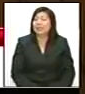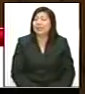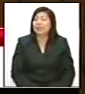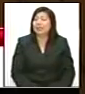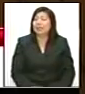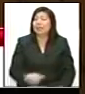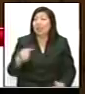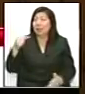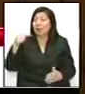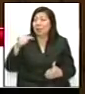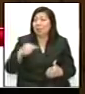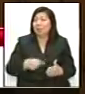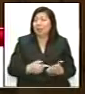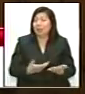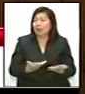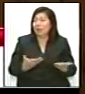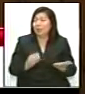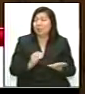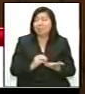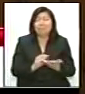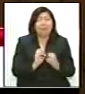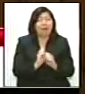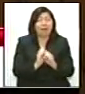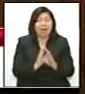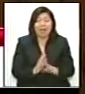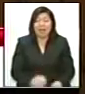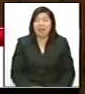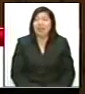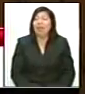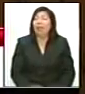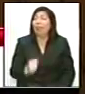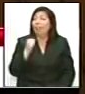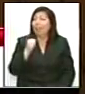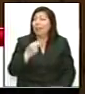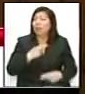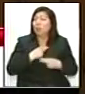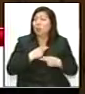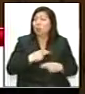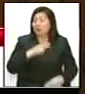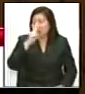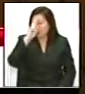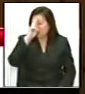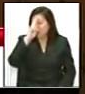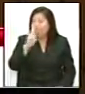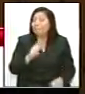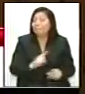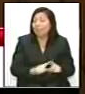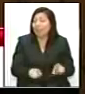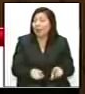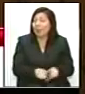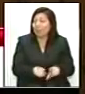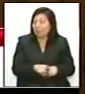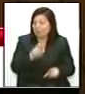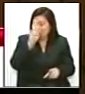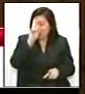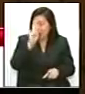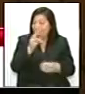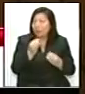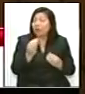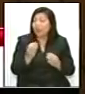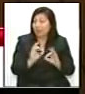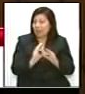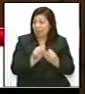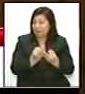de asesinato. O sea, las cosas bien claras. En los derechos humanos la policía las respeta, pero también se les respeta a ellos, porque son